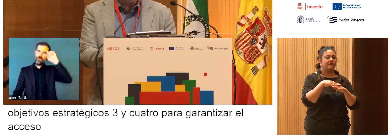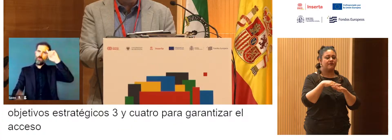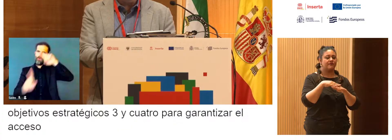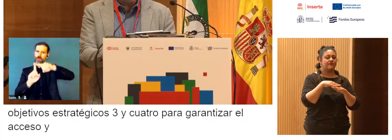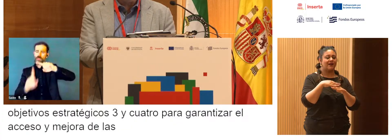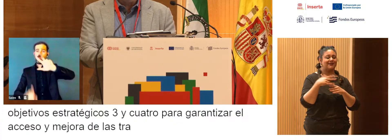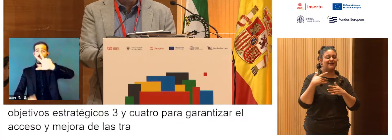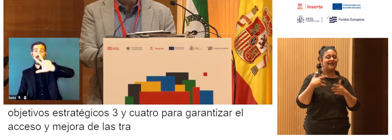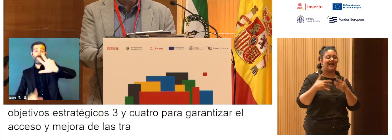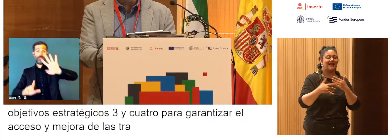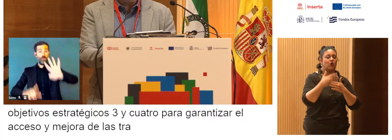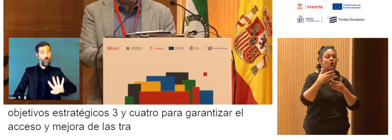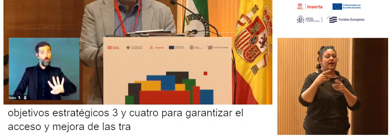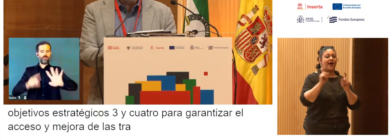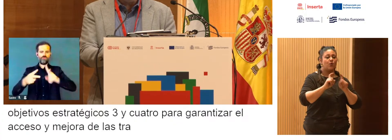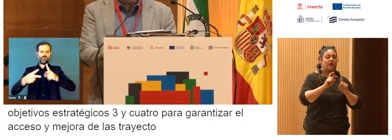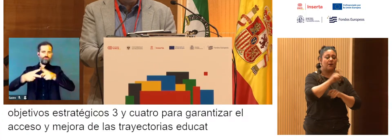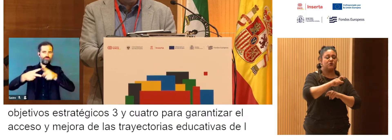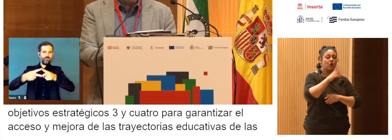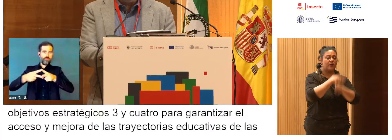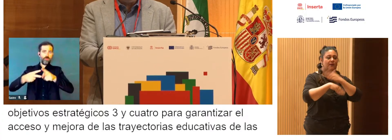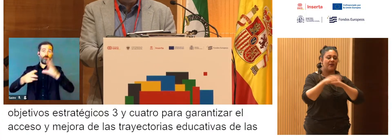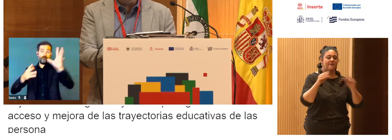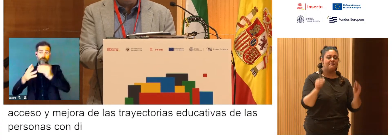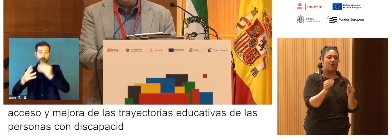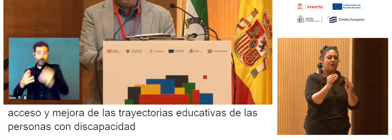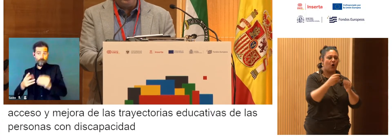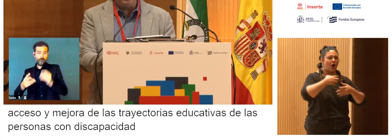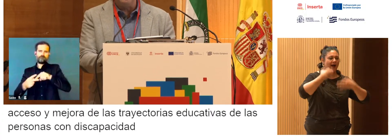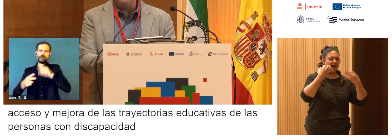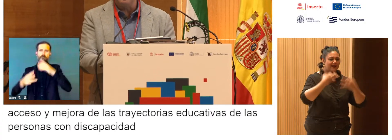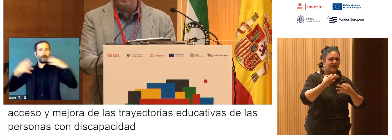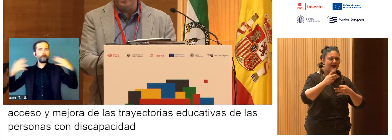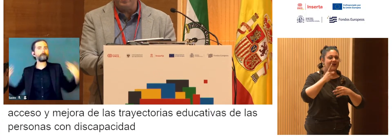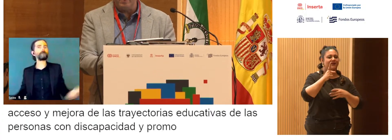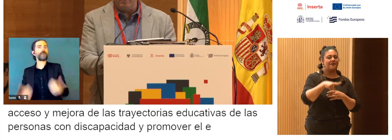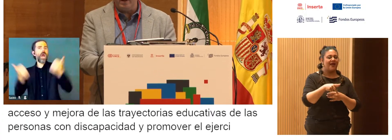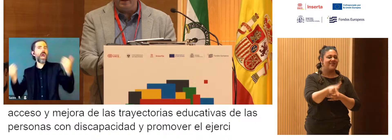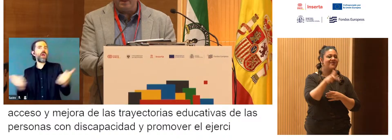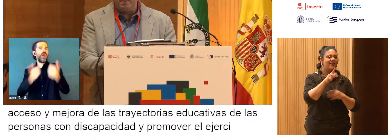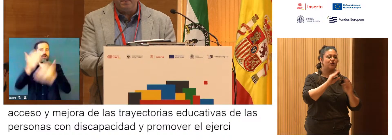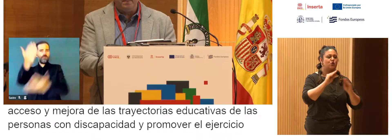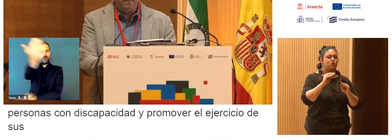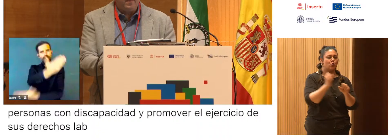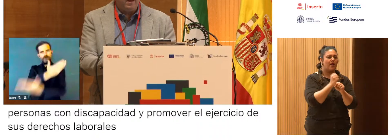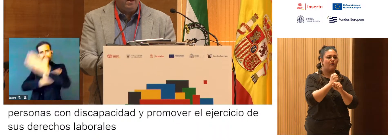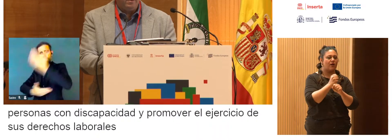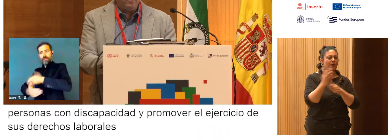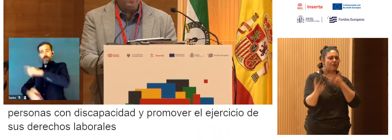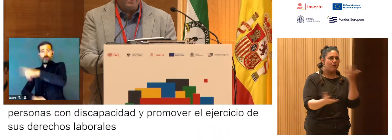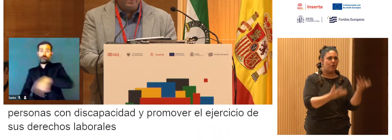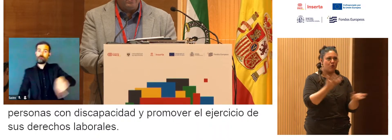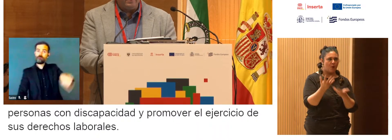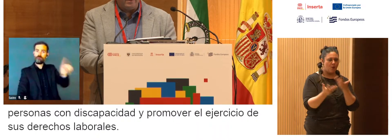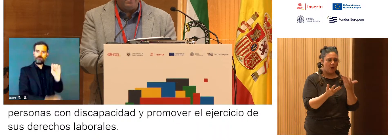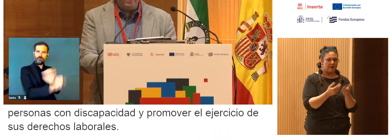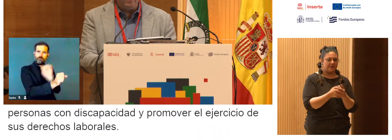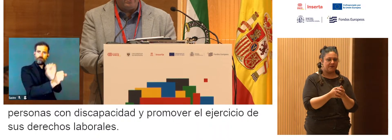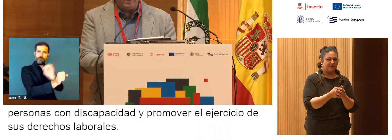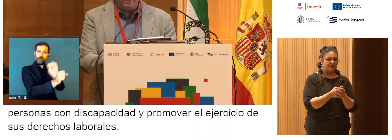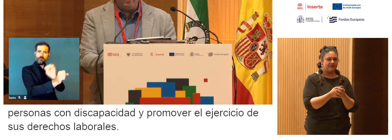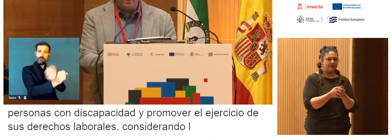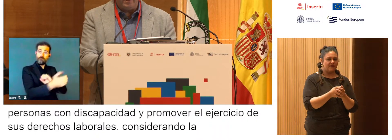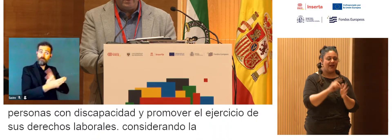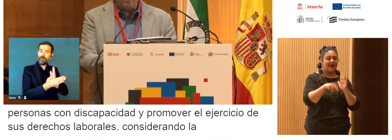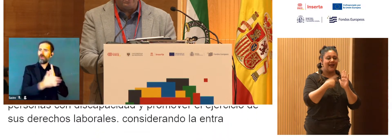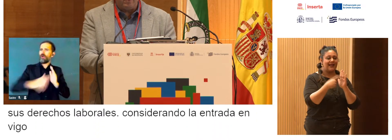trayectorias educativas de las personas con discapacidad y promover el ejercicio de sus derechos laborales. Considerando la entrada en vigor